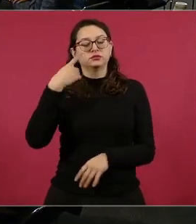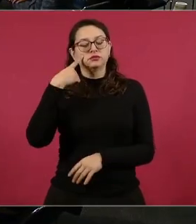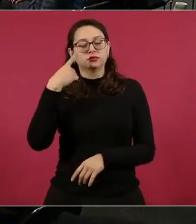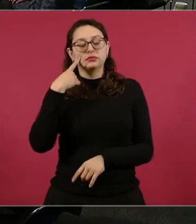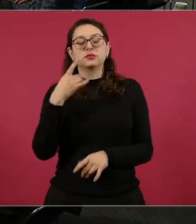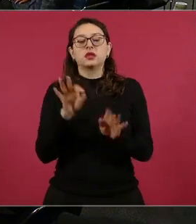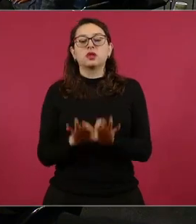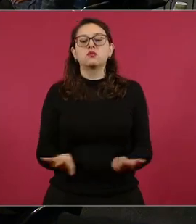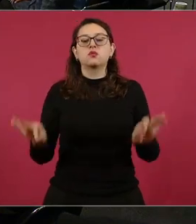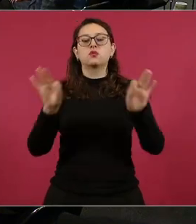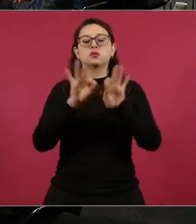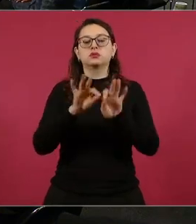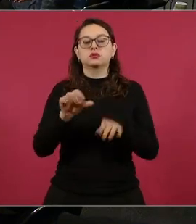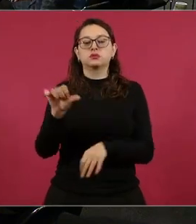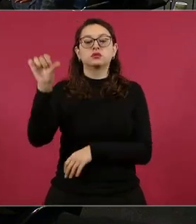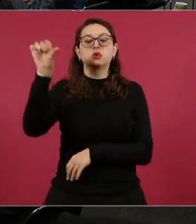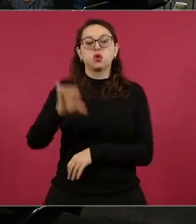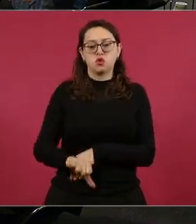se